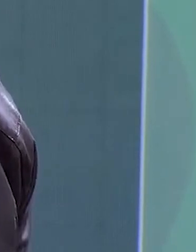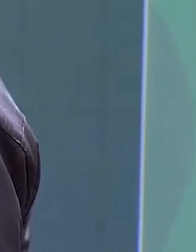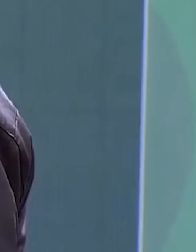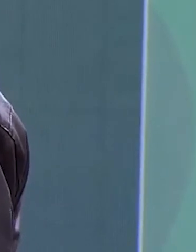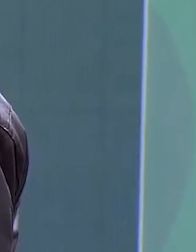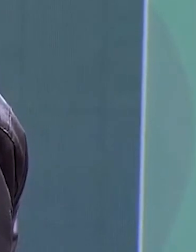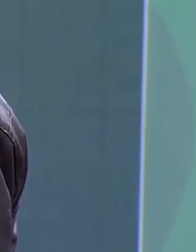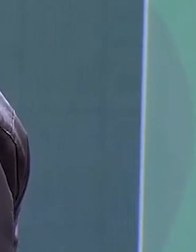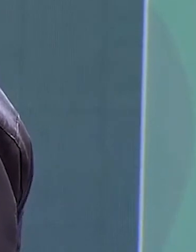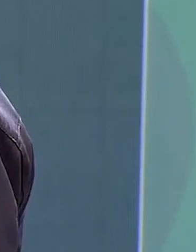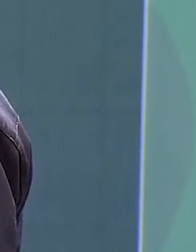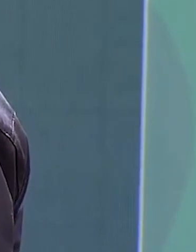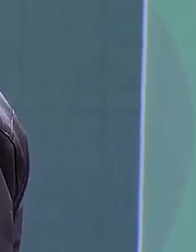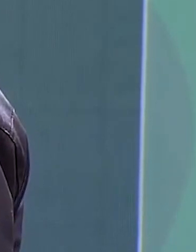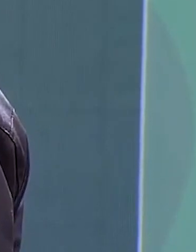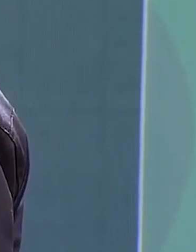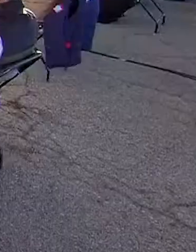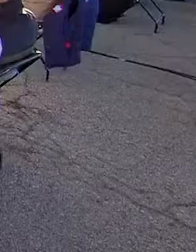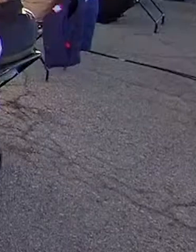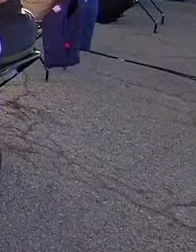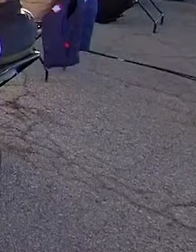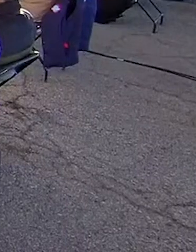a que se actúe,